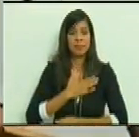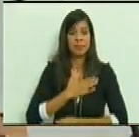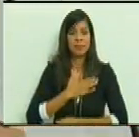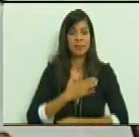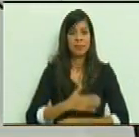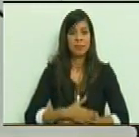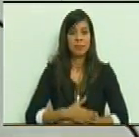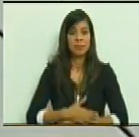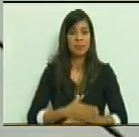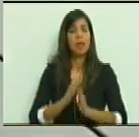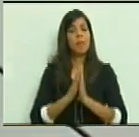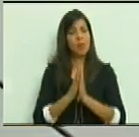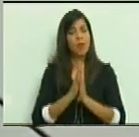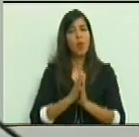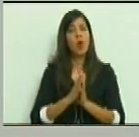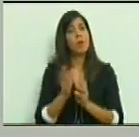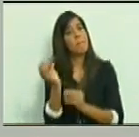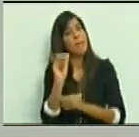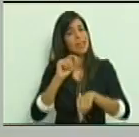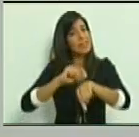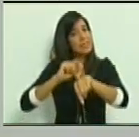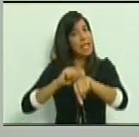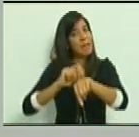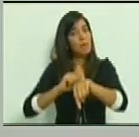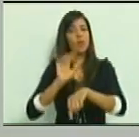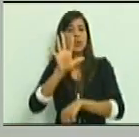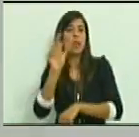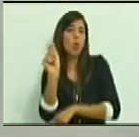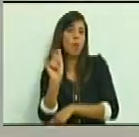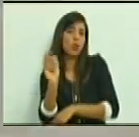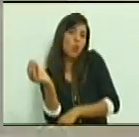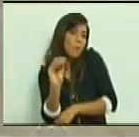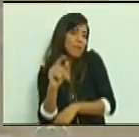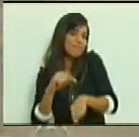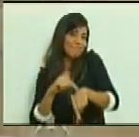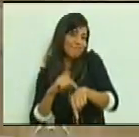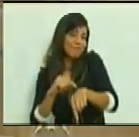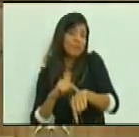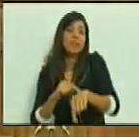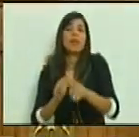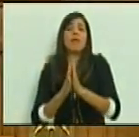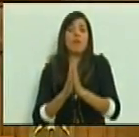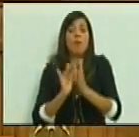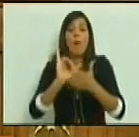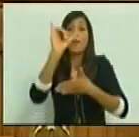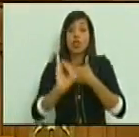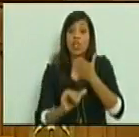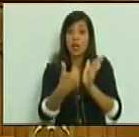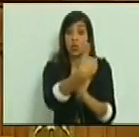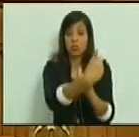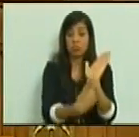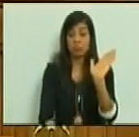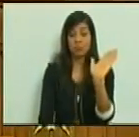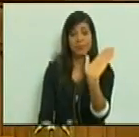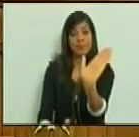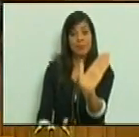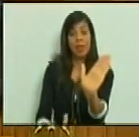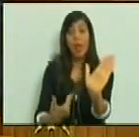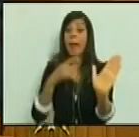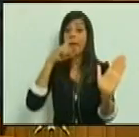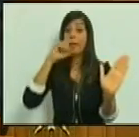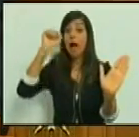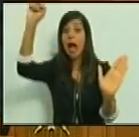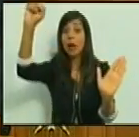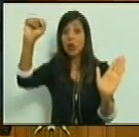en un poquito más de 5 minutos, exponer este proyecto del compañero presidente Nicolás